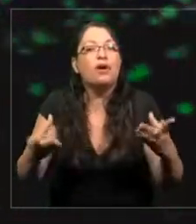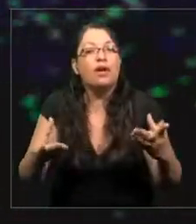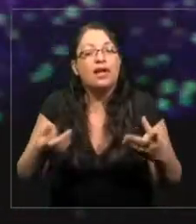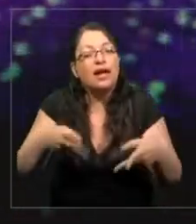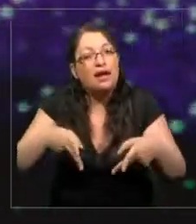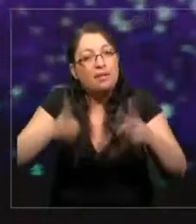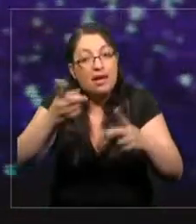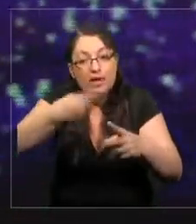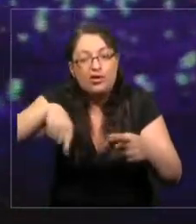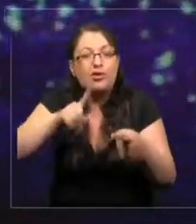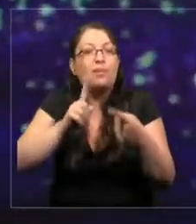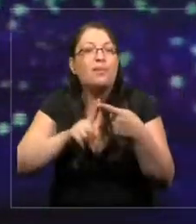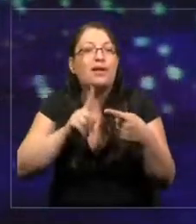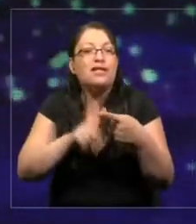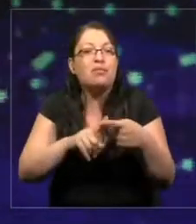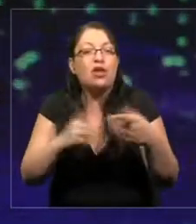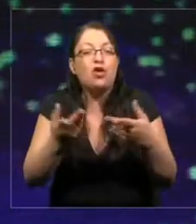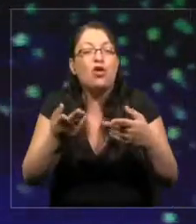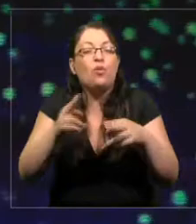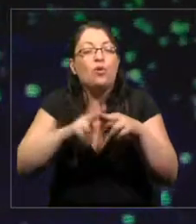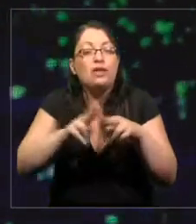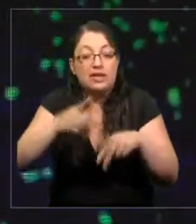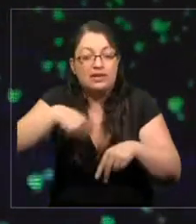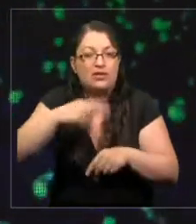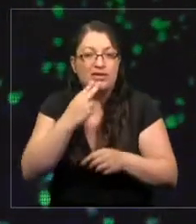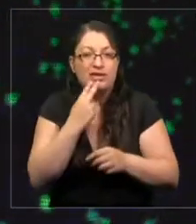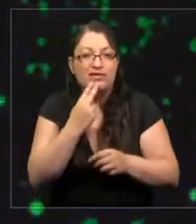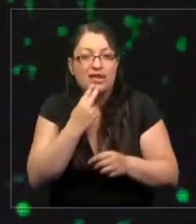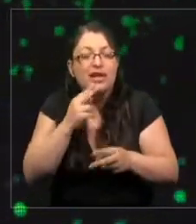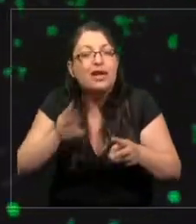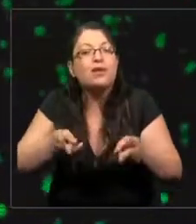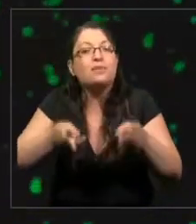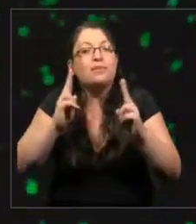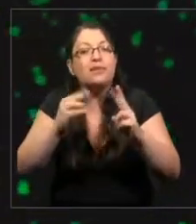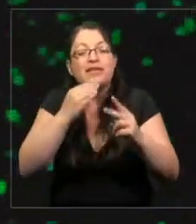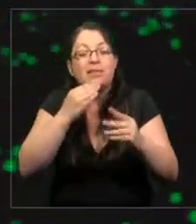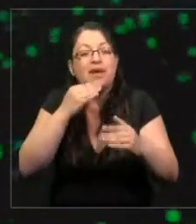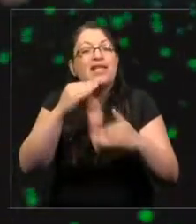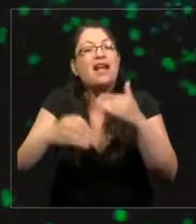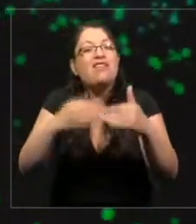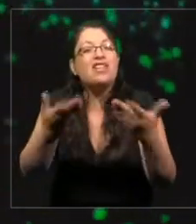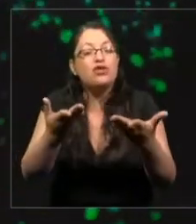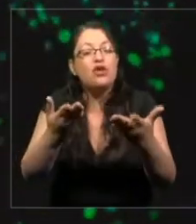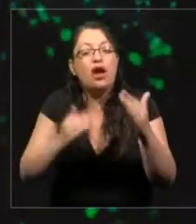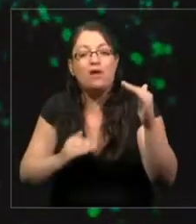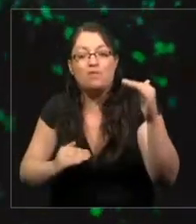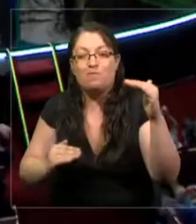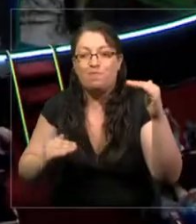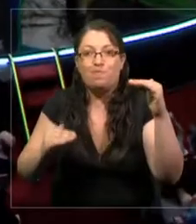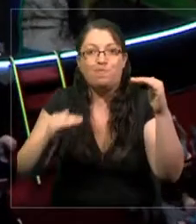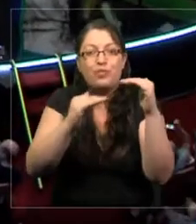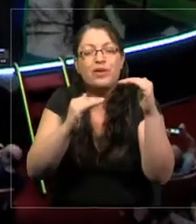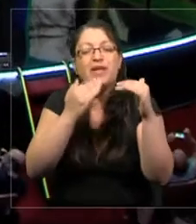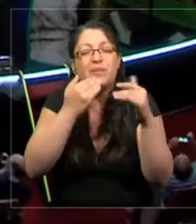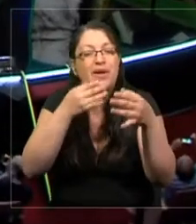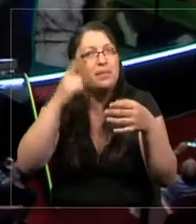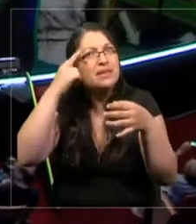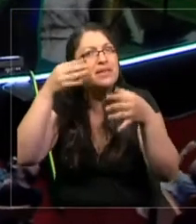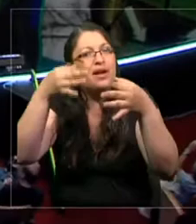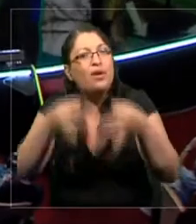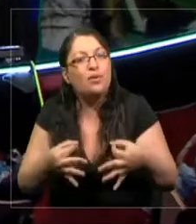participar de la construcción de nuestras vidas nos permita avanzar en equidad a pensar en justicia ambas